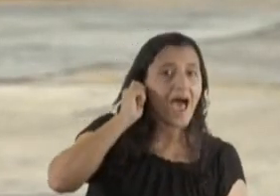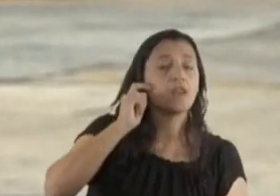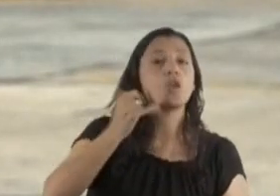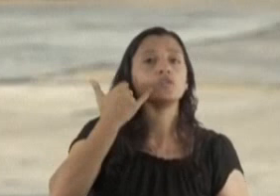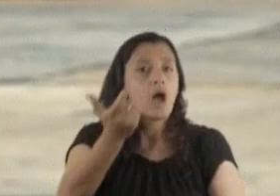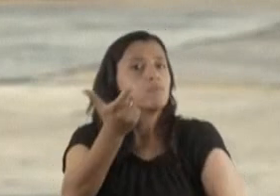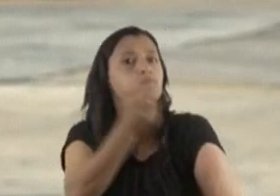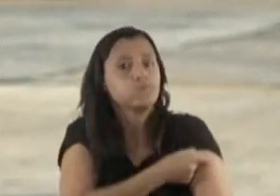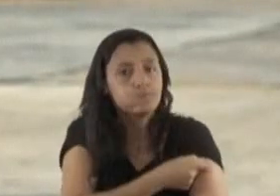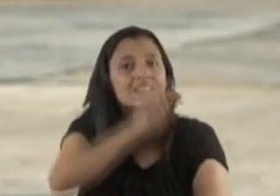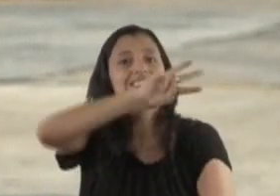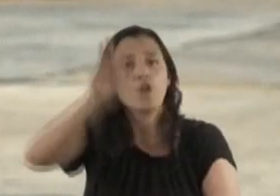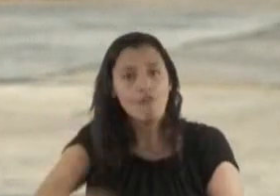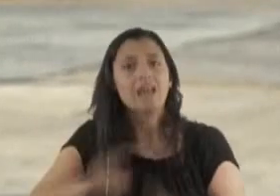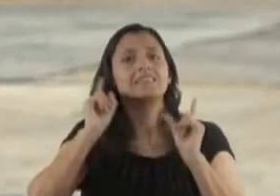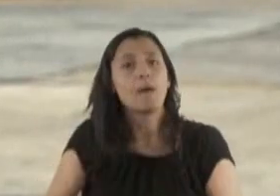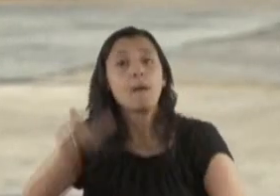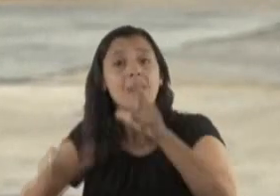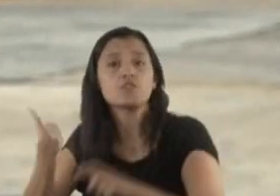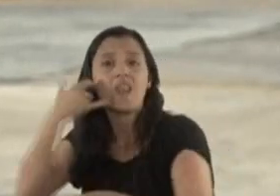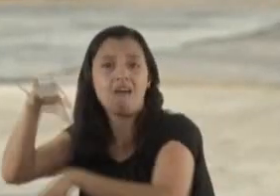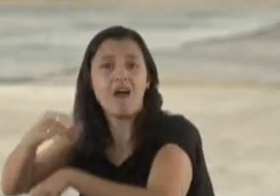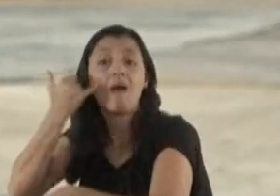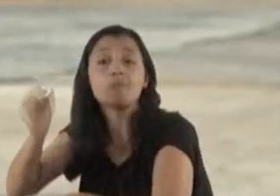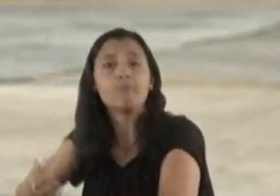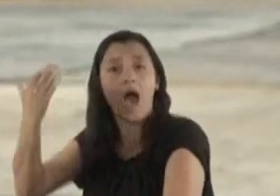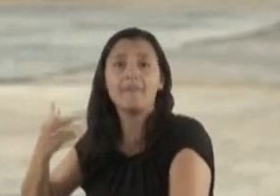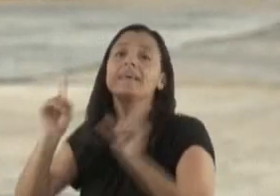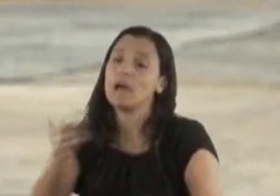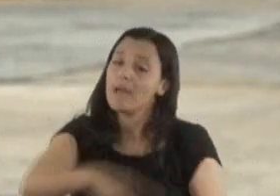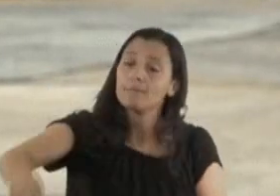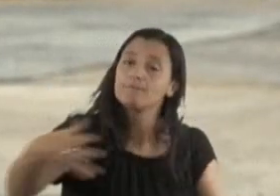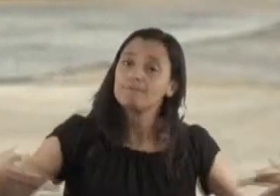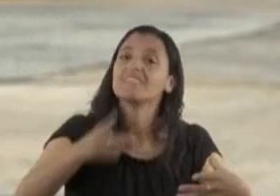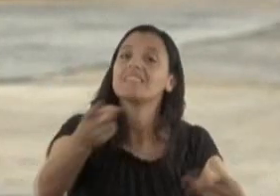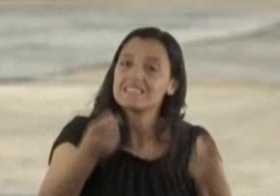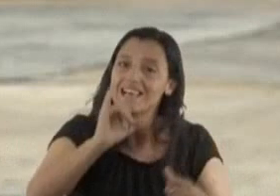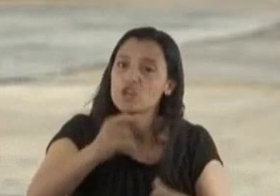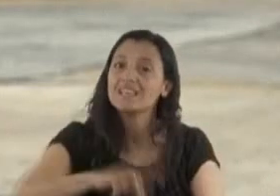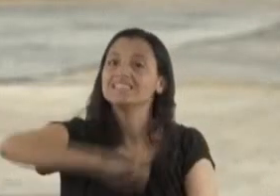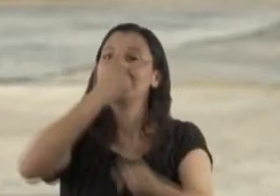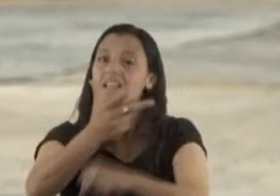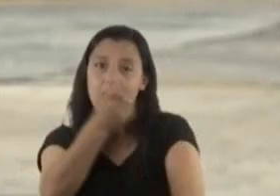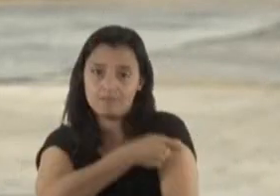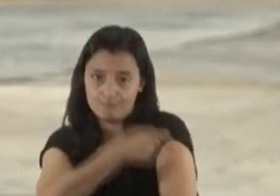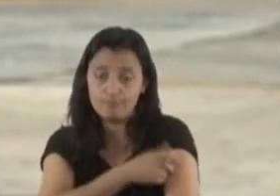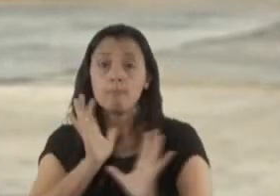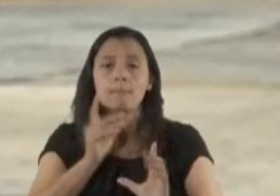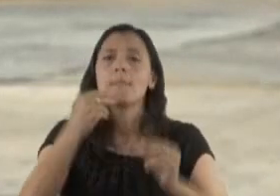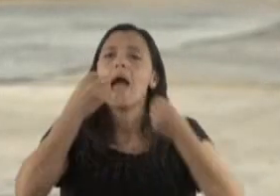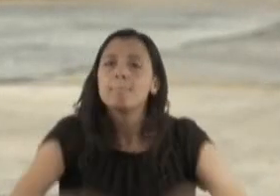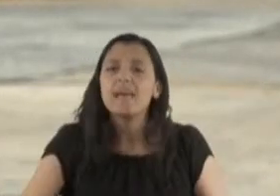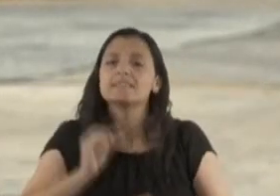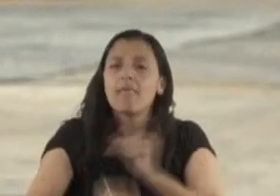y la estrategia siguiente es la de recibir refuerzos toda la población empezando por quién tiene más riesgo